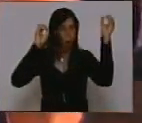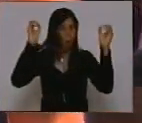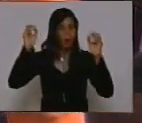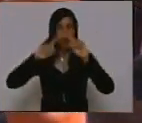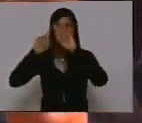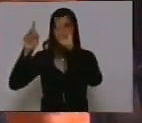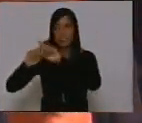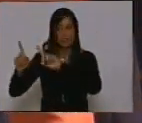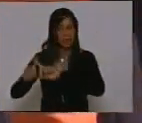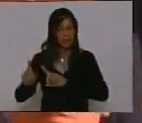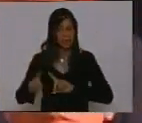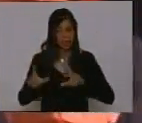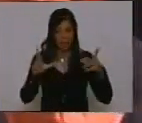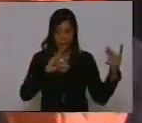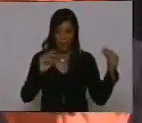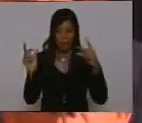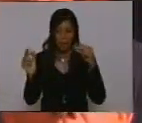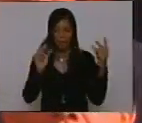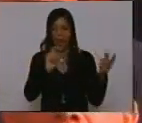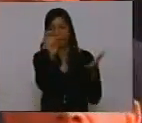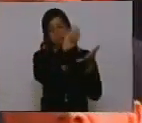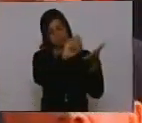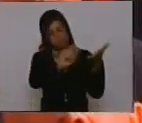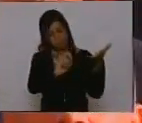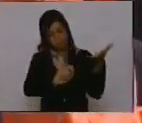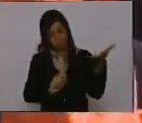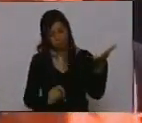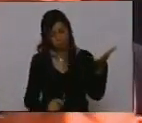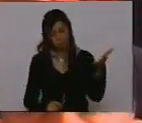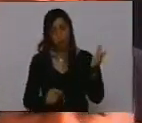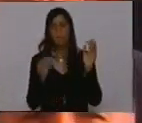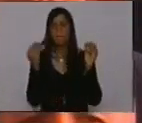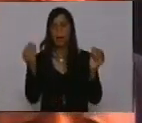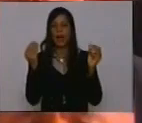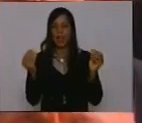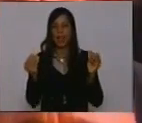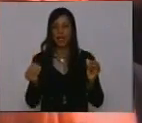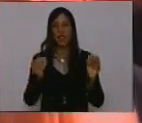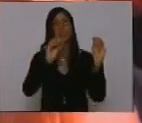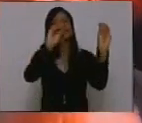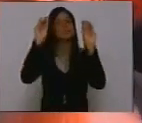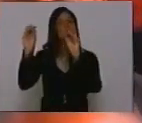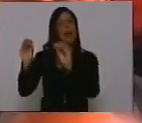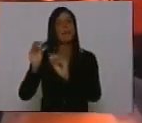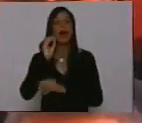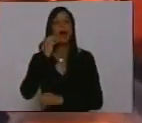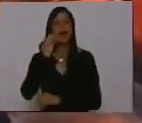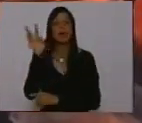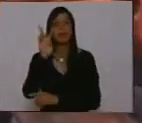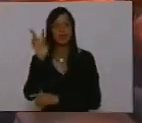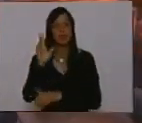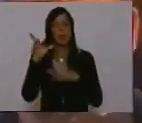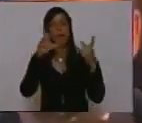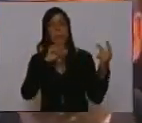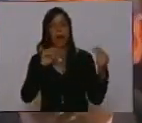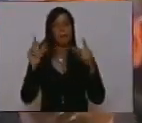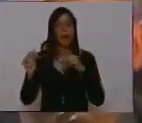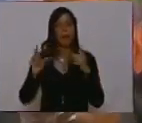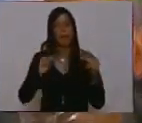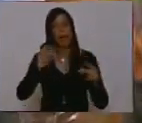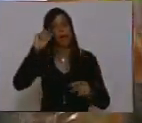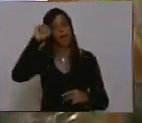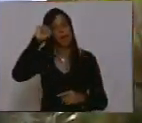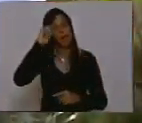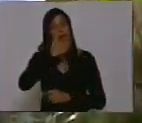decreto constituyente que convoca a toda la juventud venezolana a un diálogo constituyente. Recordemos que el